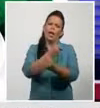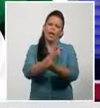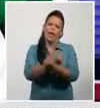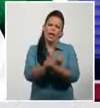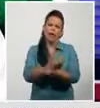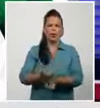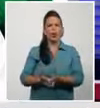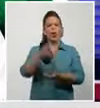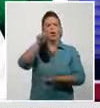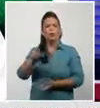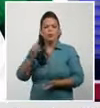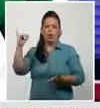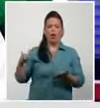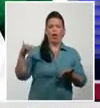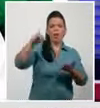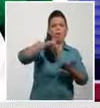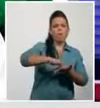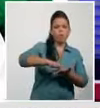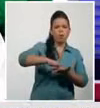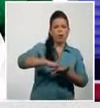asintomática